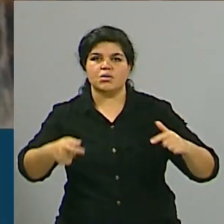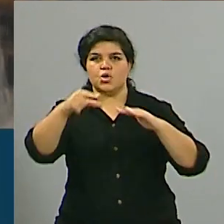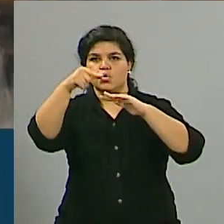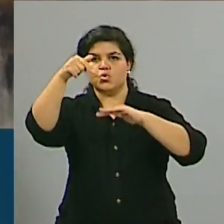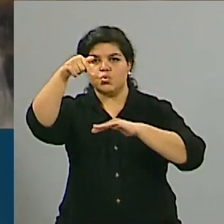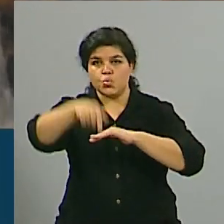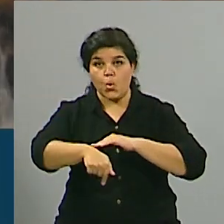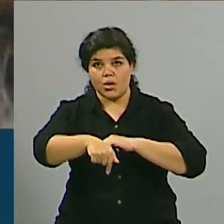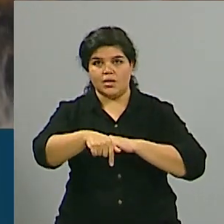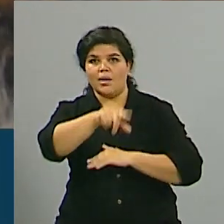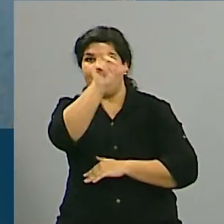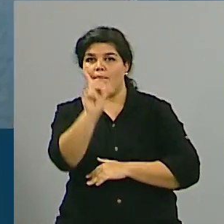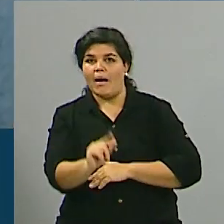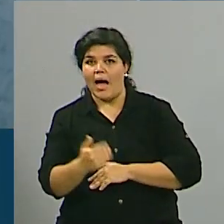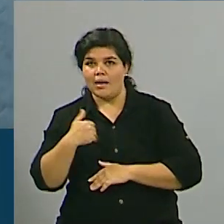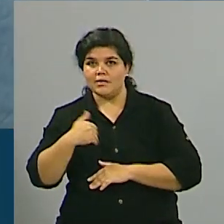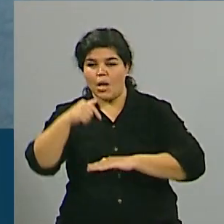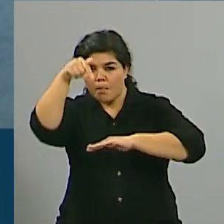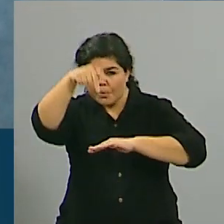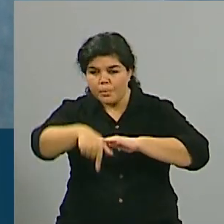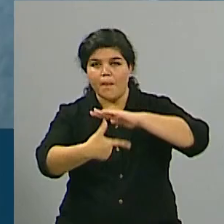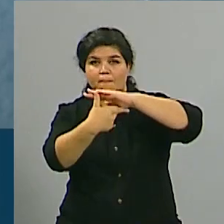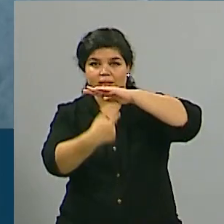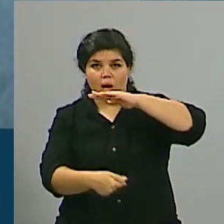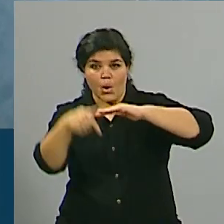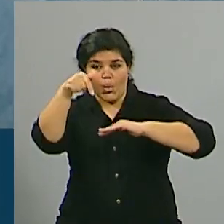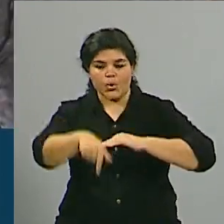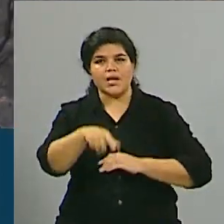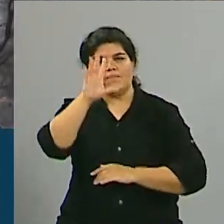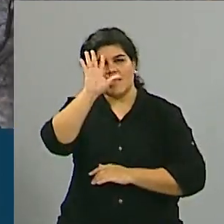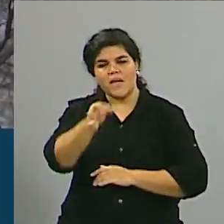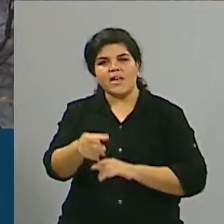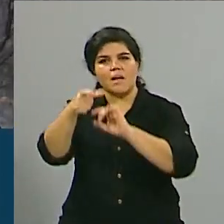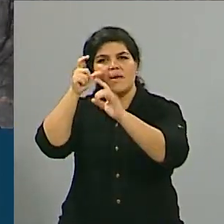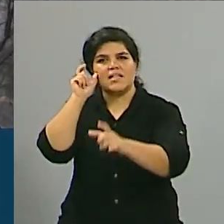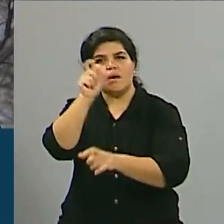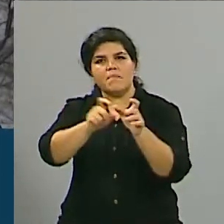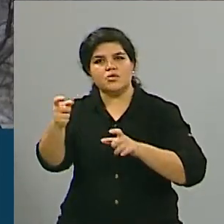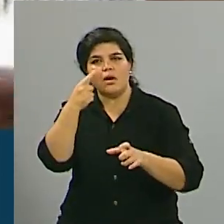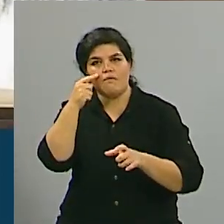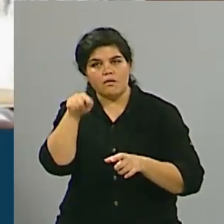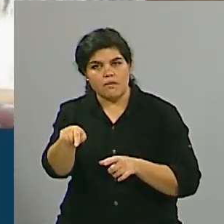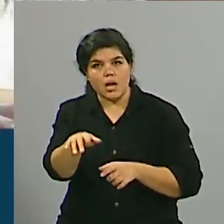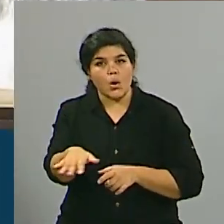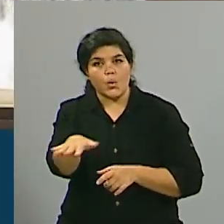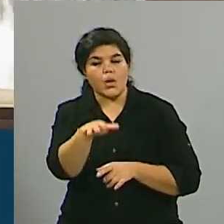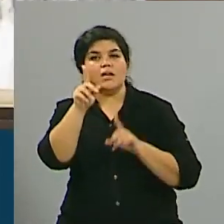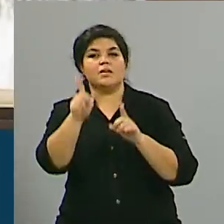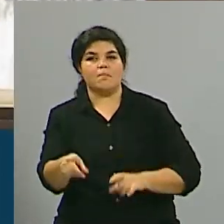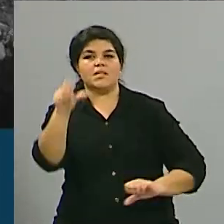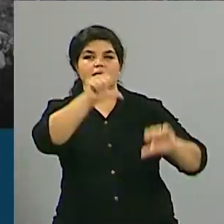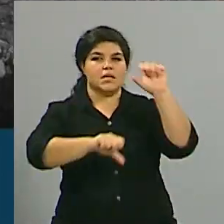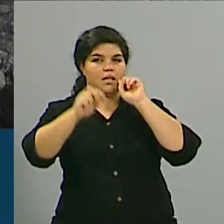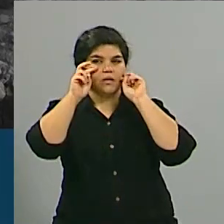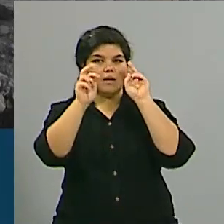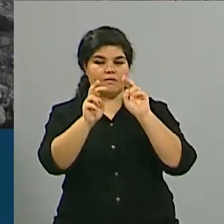nuestro país, de la Patagonia, que trata de reflejar lo que viven los lugareños en conjunto con el trabajo de científicos